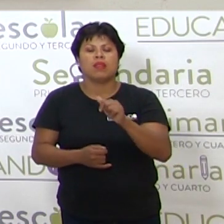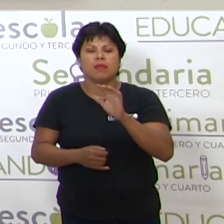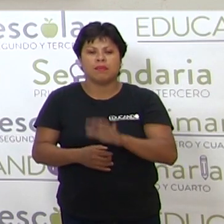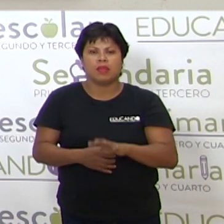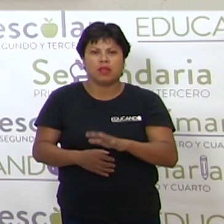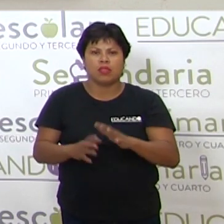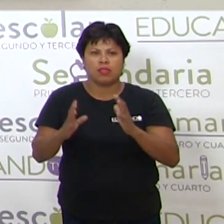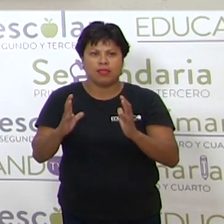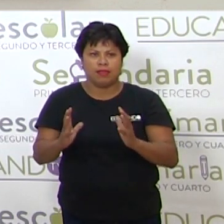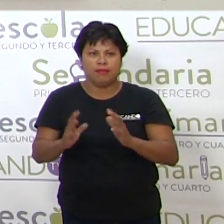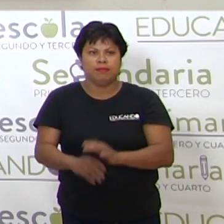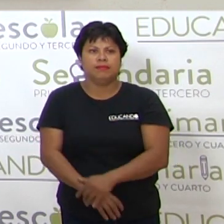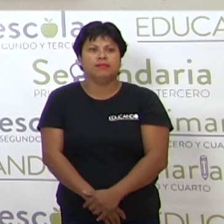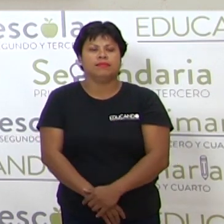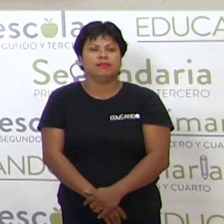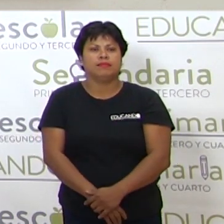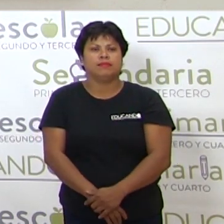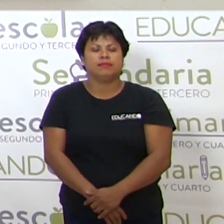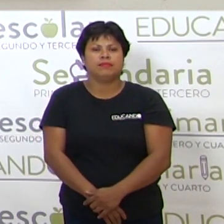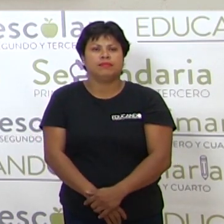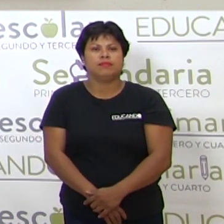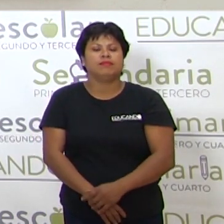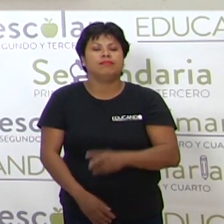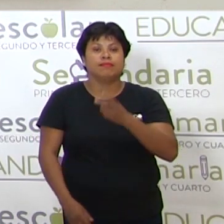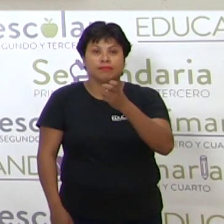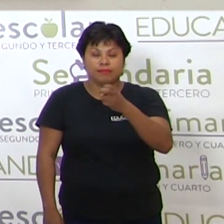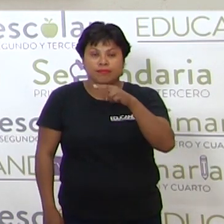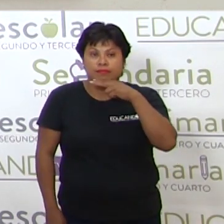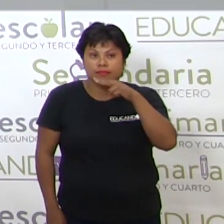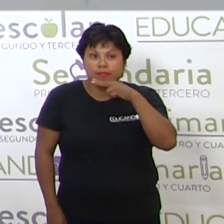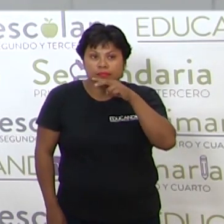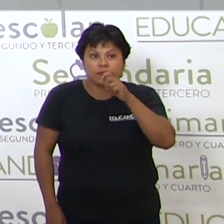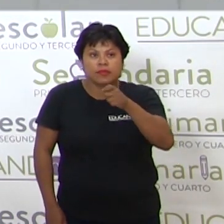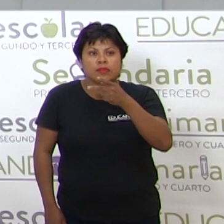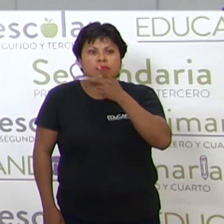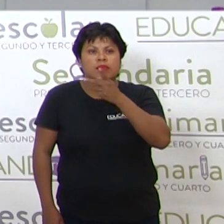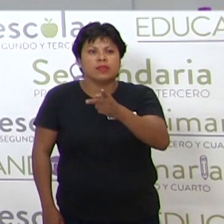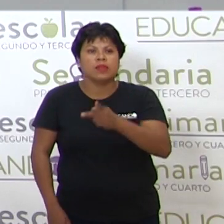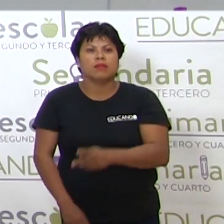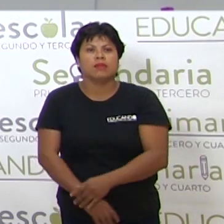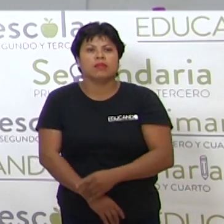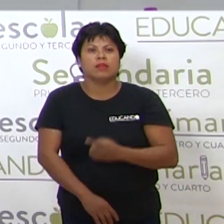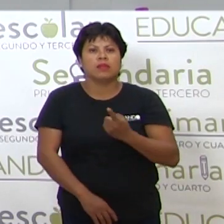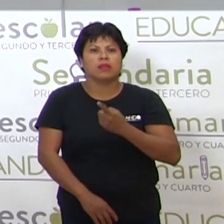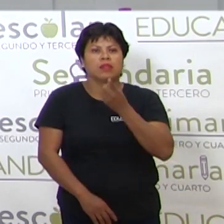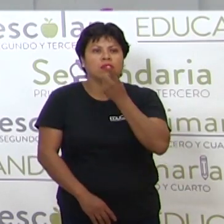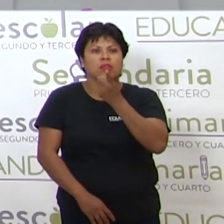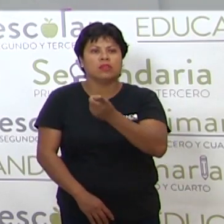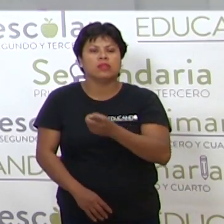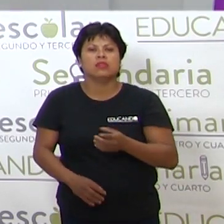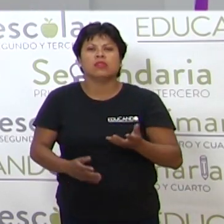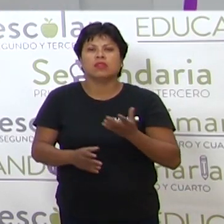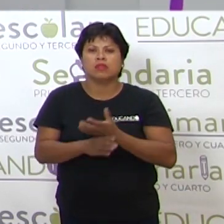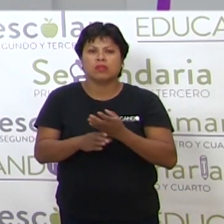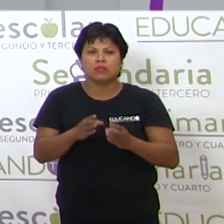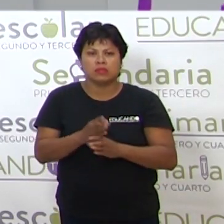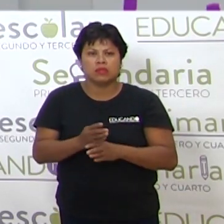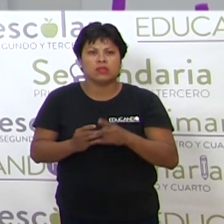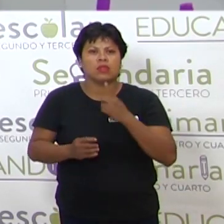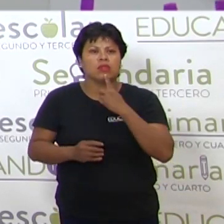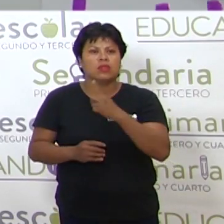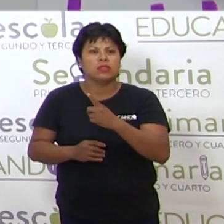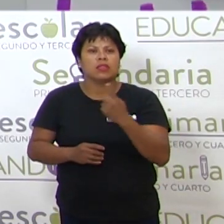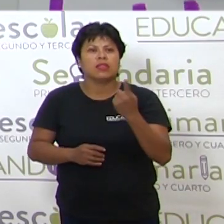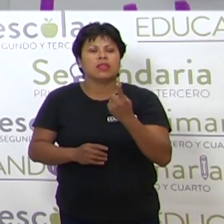pelota los verbos son las palabras que nos indican acciones que nos dicen